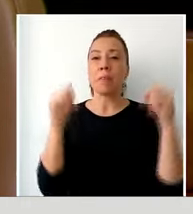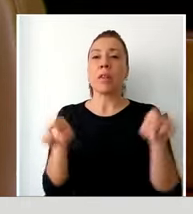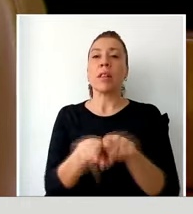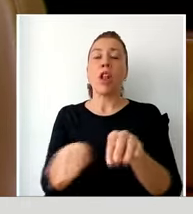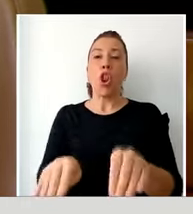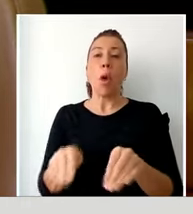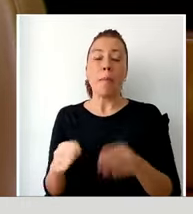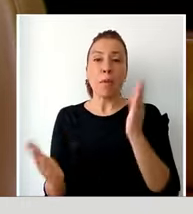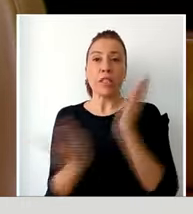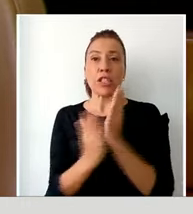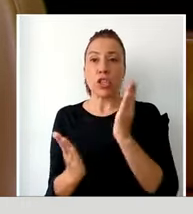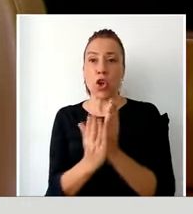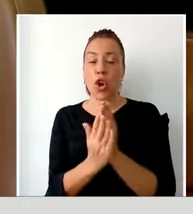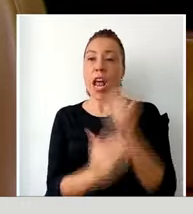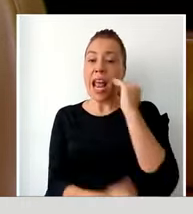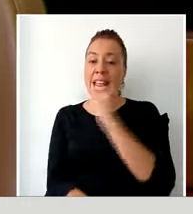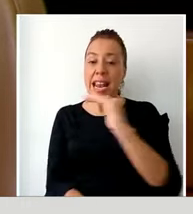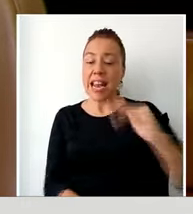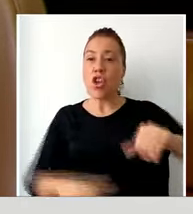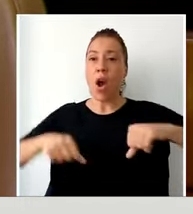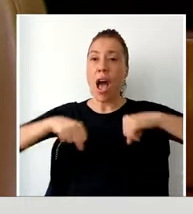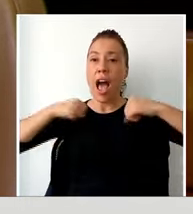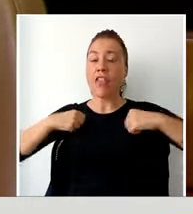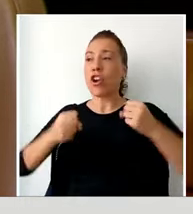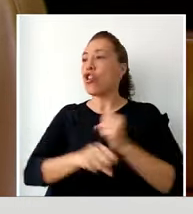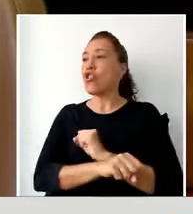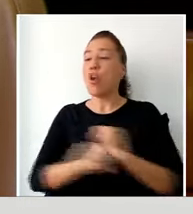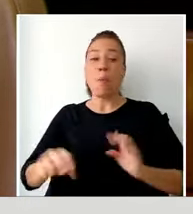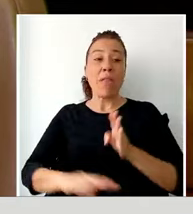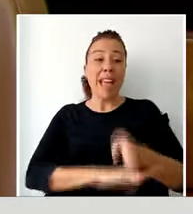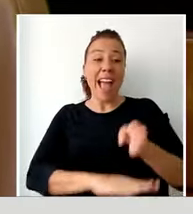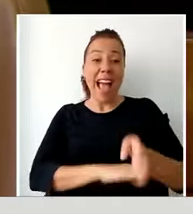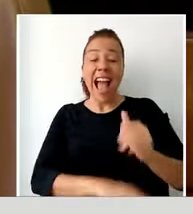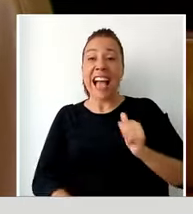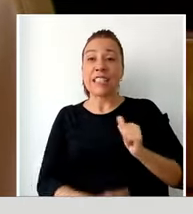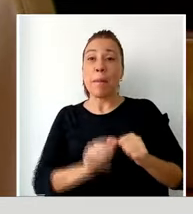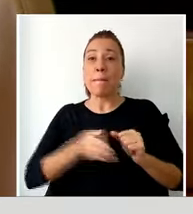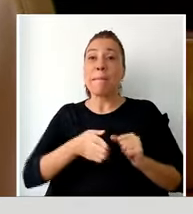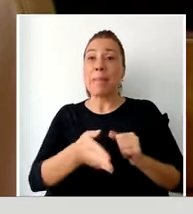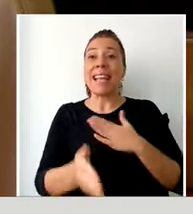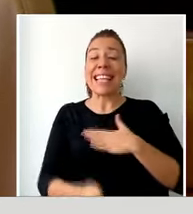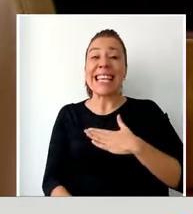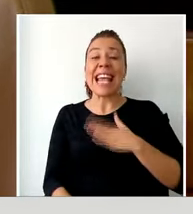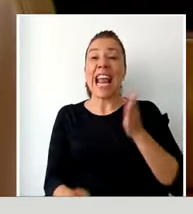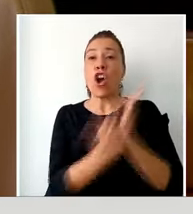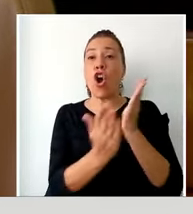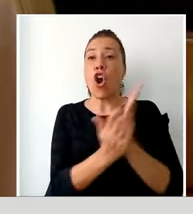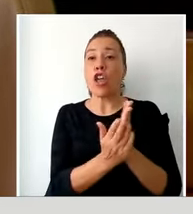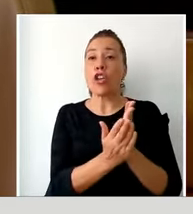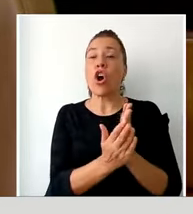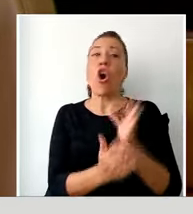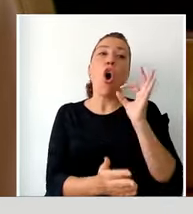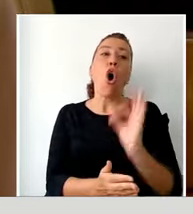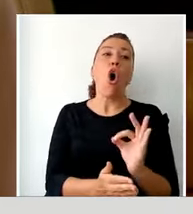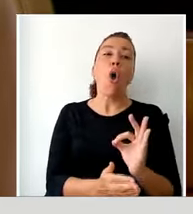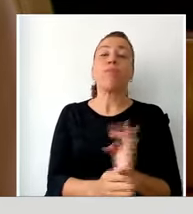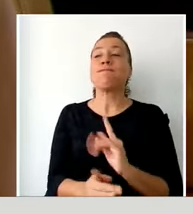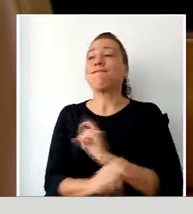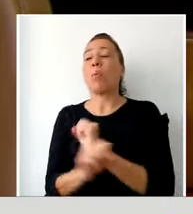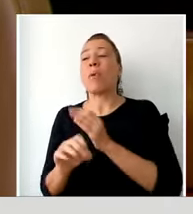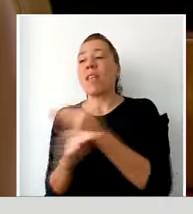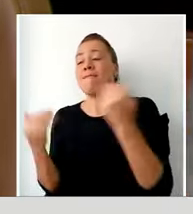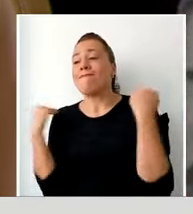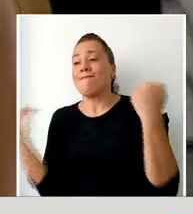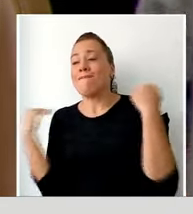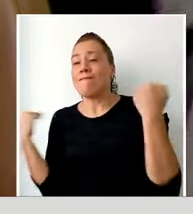niños ni hay adolescentes que no pueden asistir con la regularidad que quisieran a sus colegios o a sus entrenamientos que se desplazan fuera del